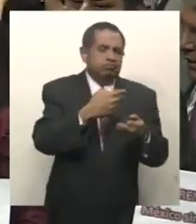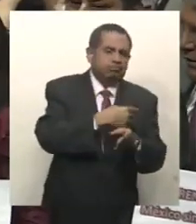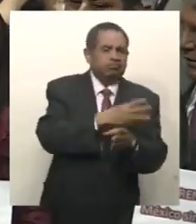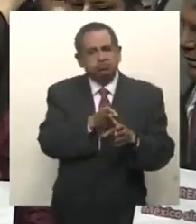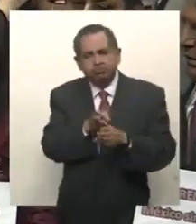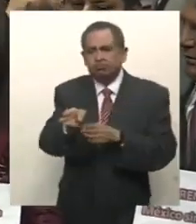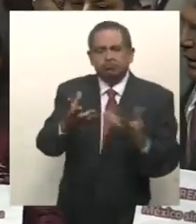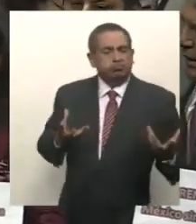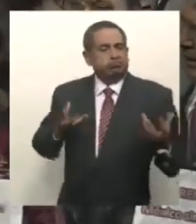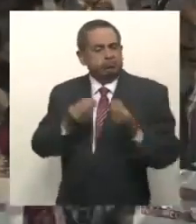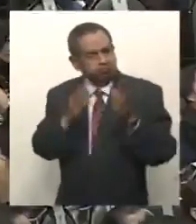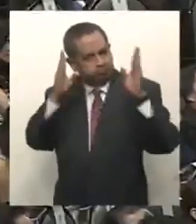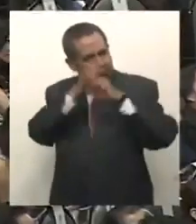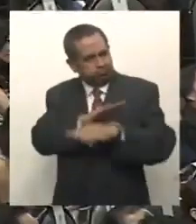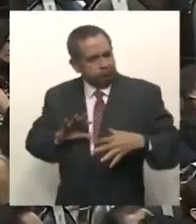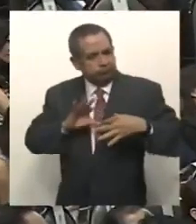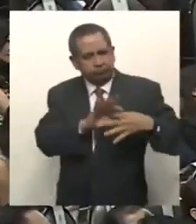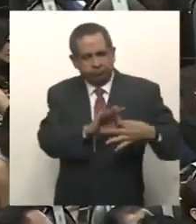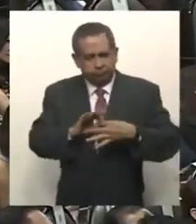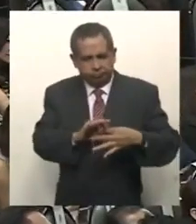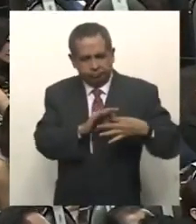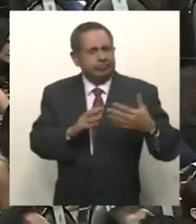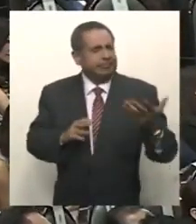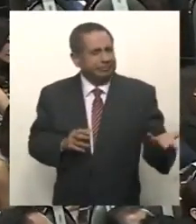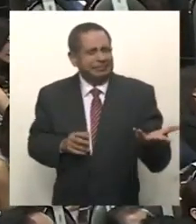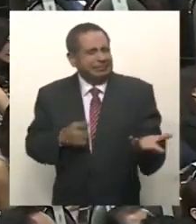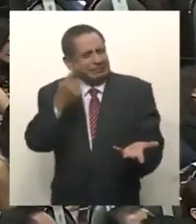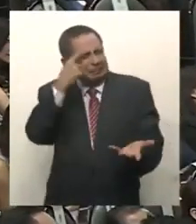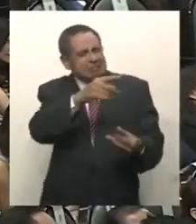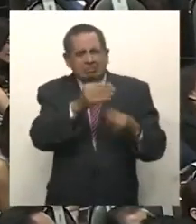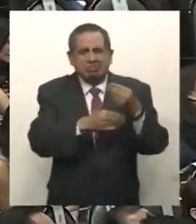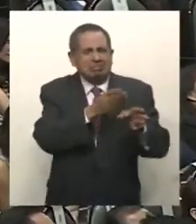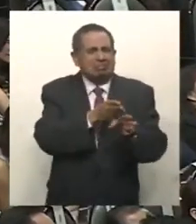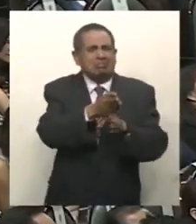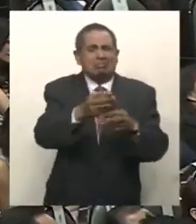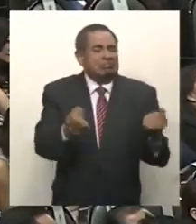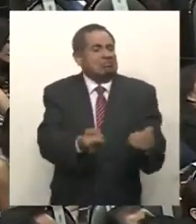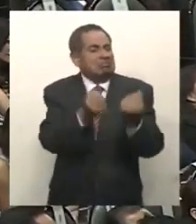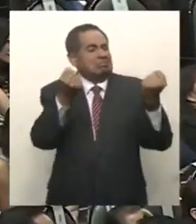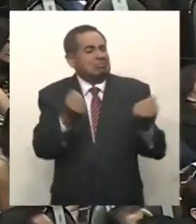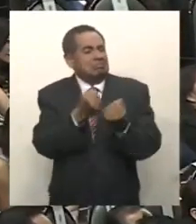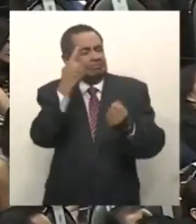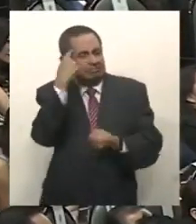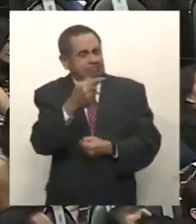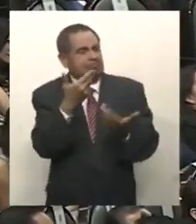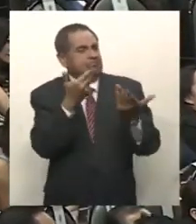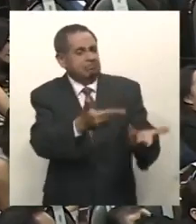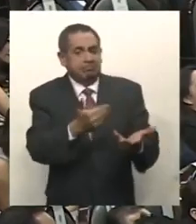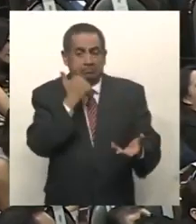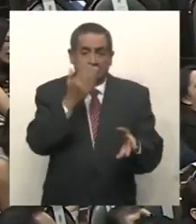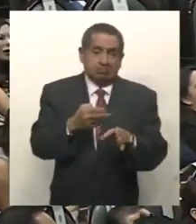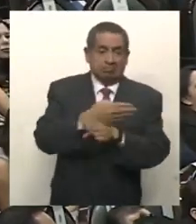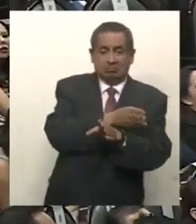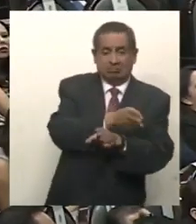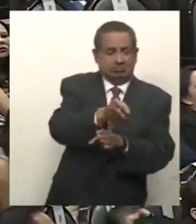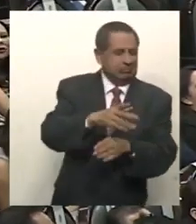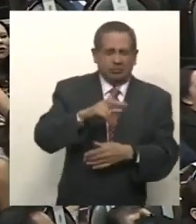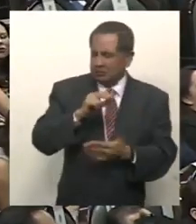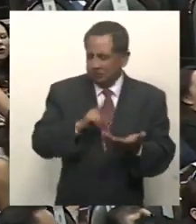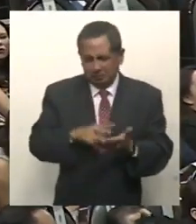caminos, reconciliación. No vale la pena el camino que han ustedes intentado